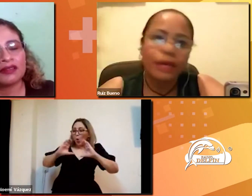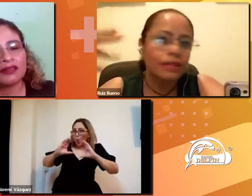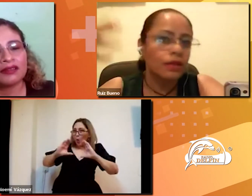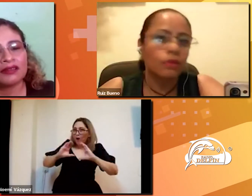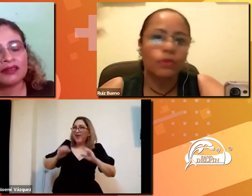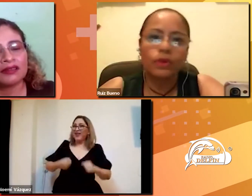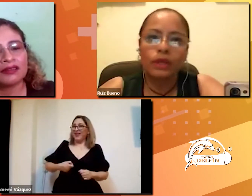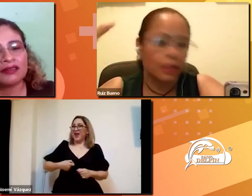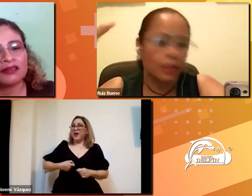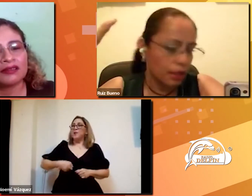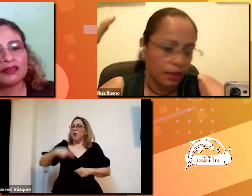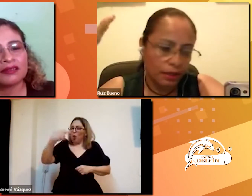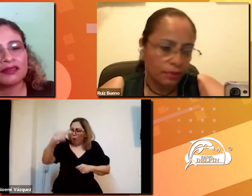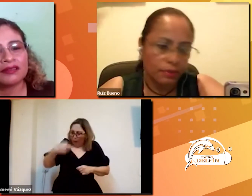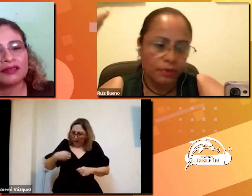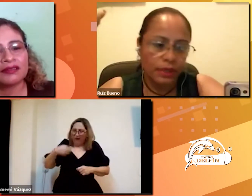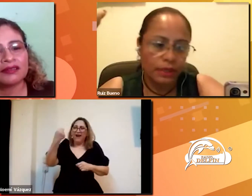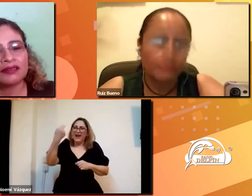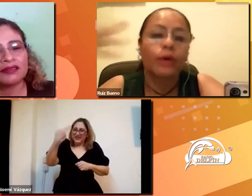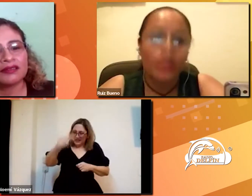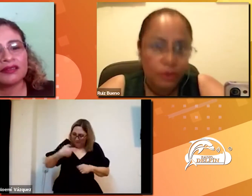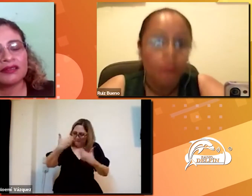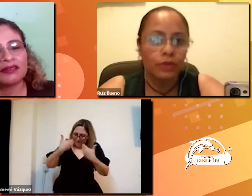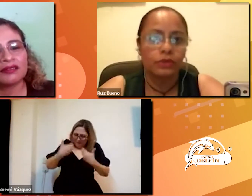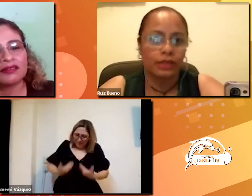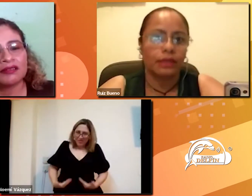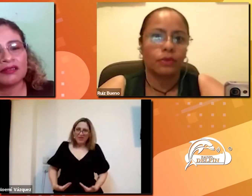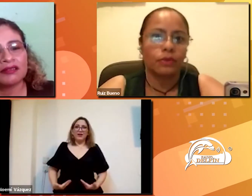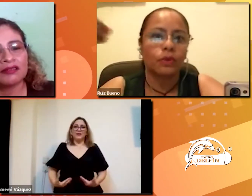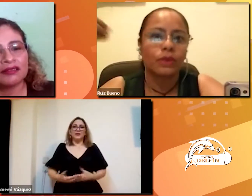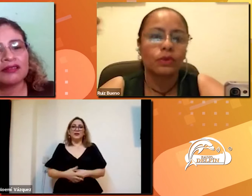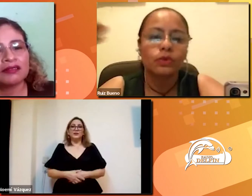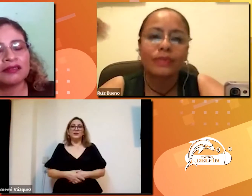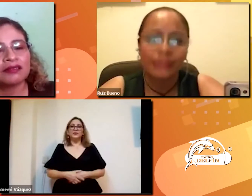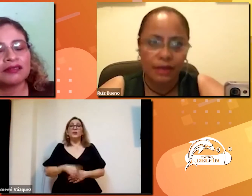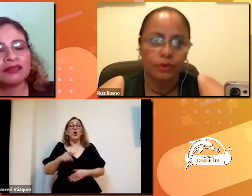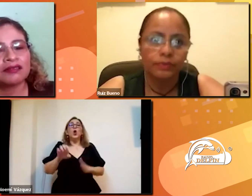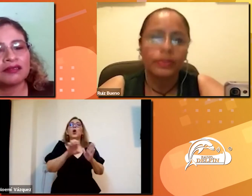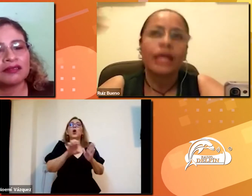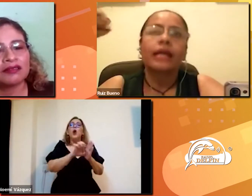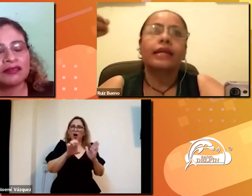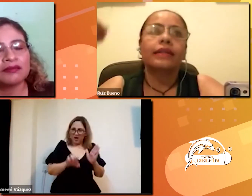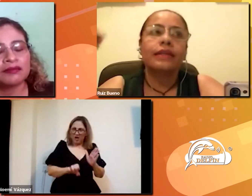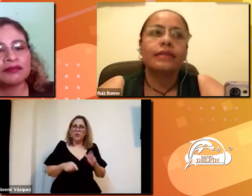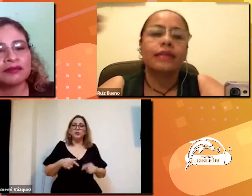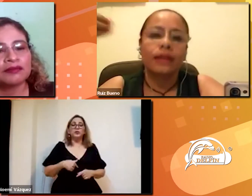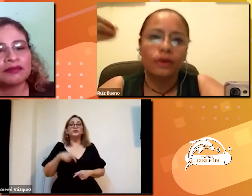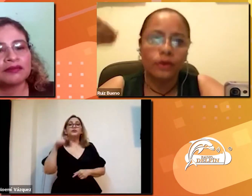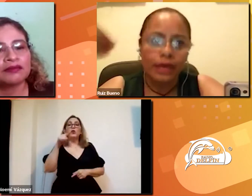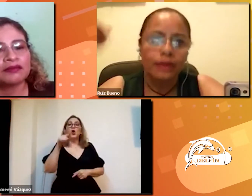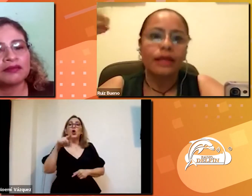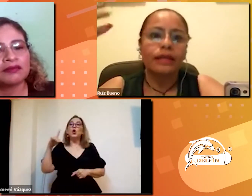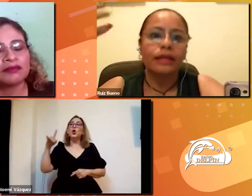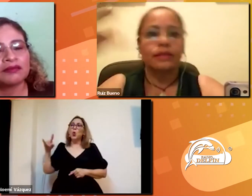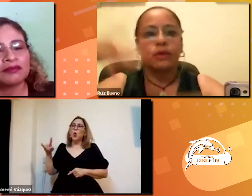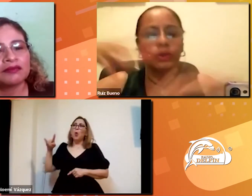Muy básico, pero que ayuda, muy ilustrativo. Le digo, cuando subes al avión y te dicen,